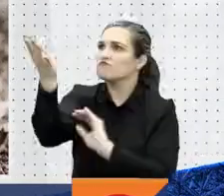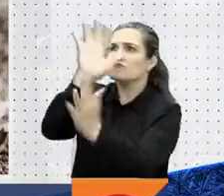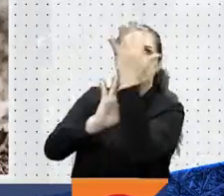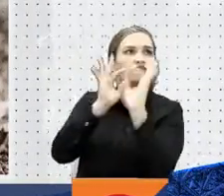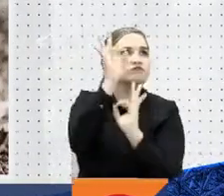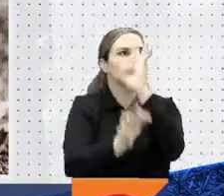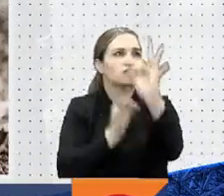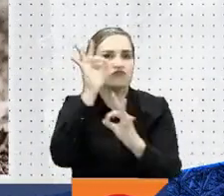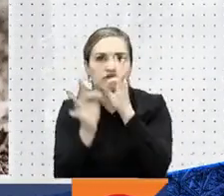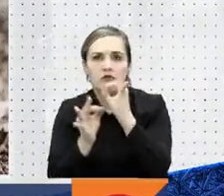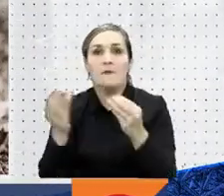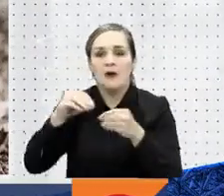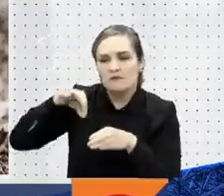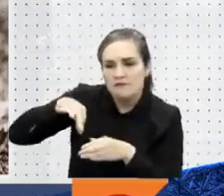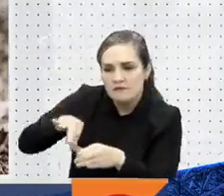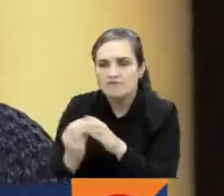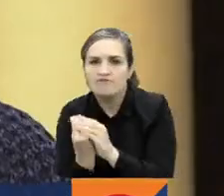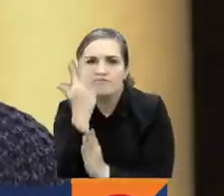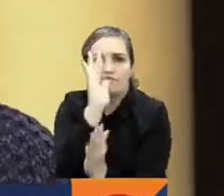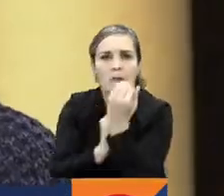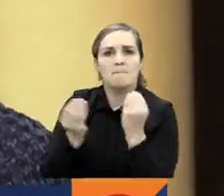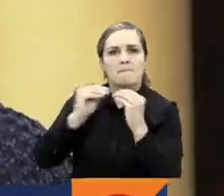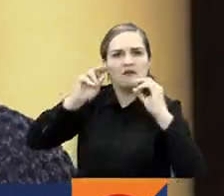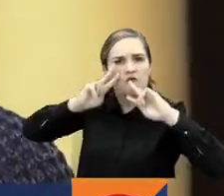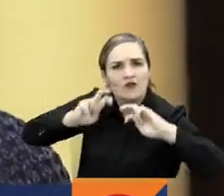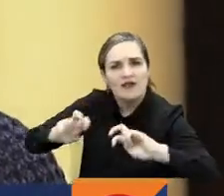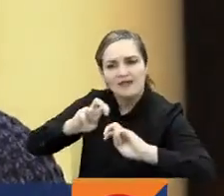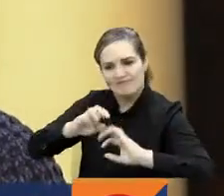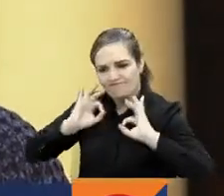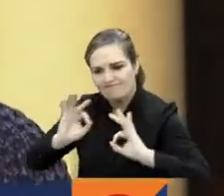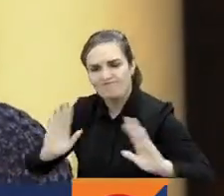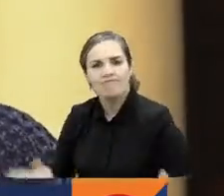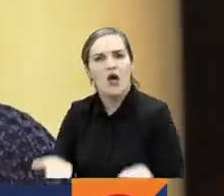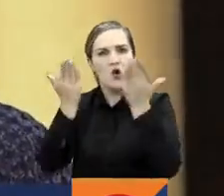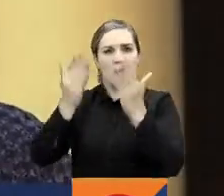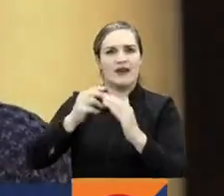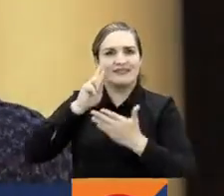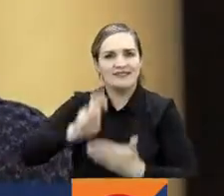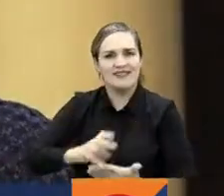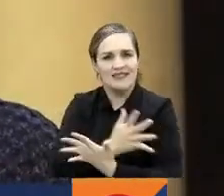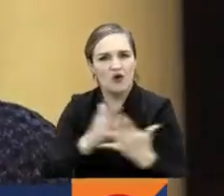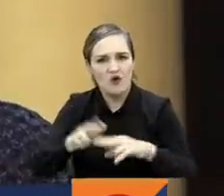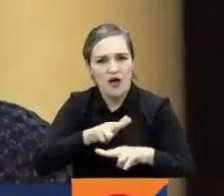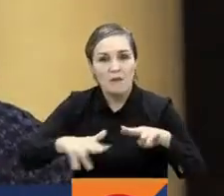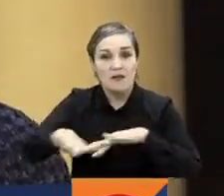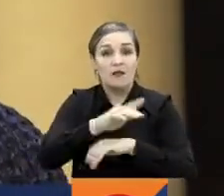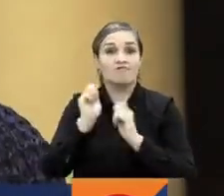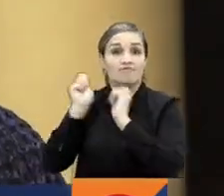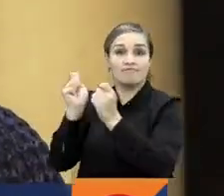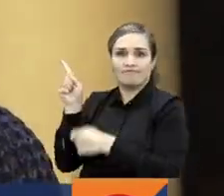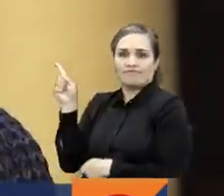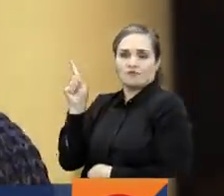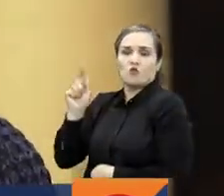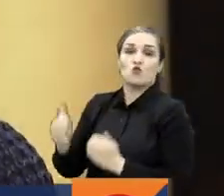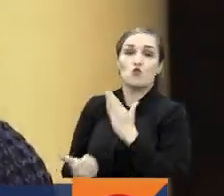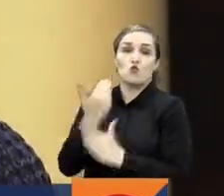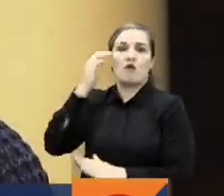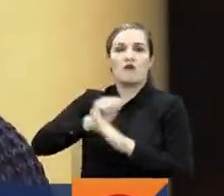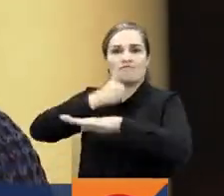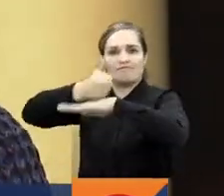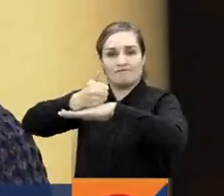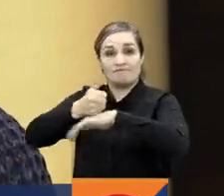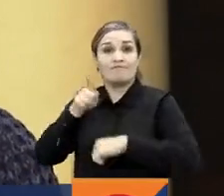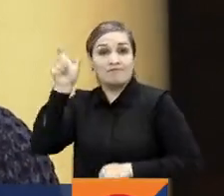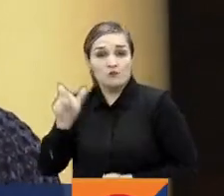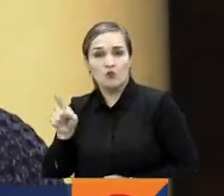fortalecer la investigación en ciencias ambientales hacen parte de los retos que deberá enfrentar la nueva ministra ambiente susana mohammad es